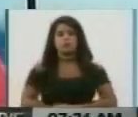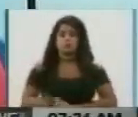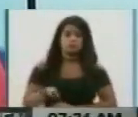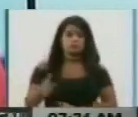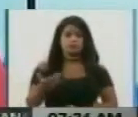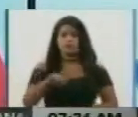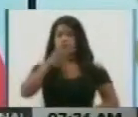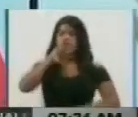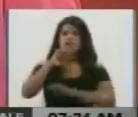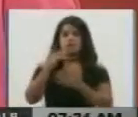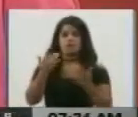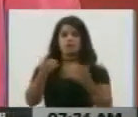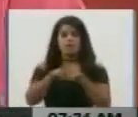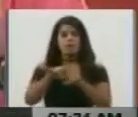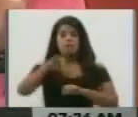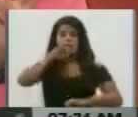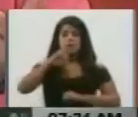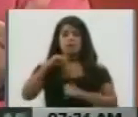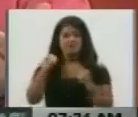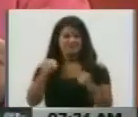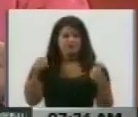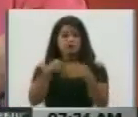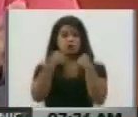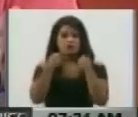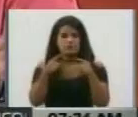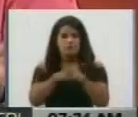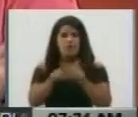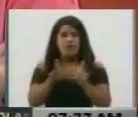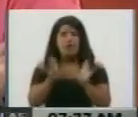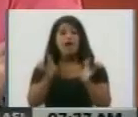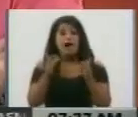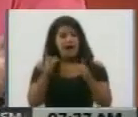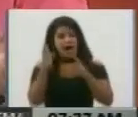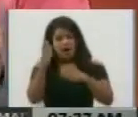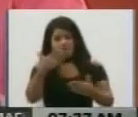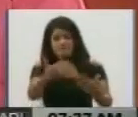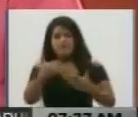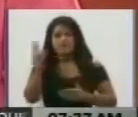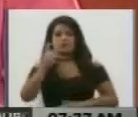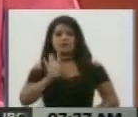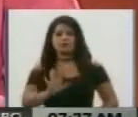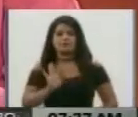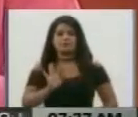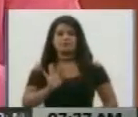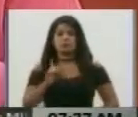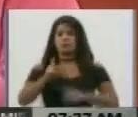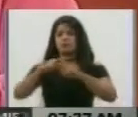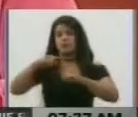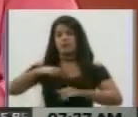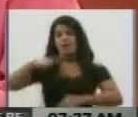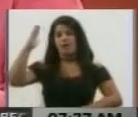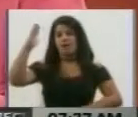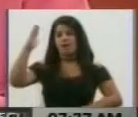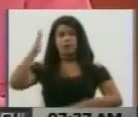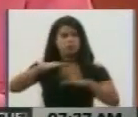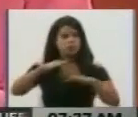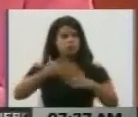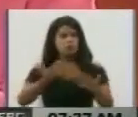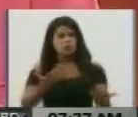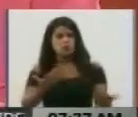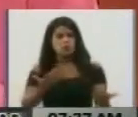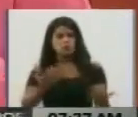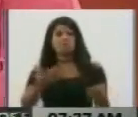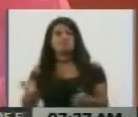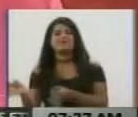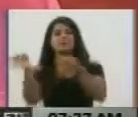cataclismo. Eso nos pasó a nosotros, pero en Brasil ocurrió también una crisis económica que vino expresándose a partir del